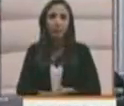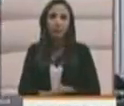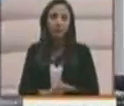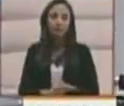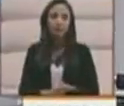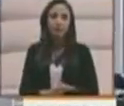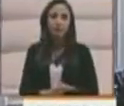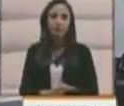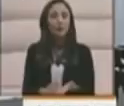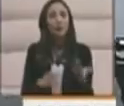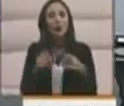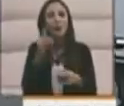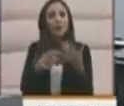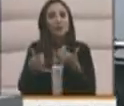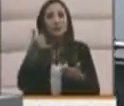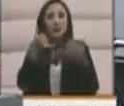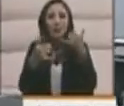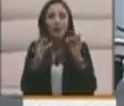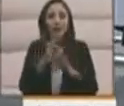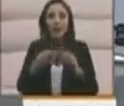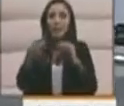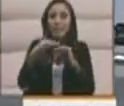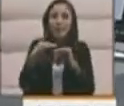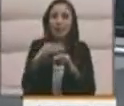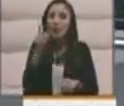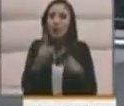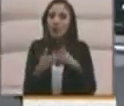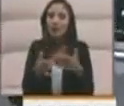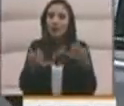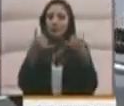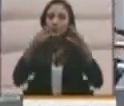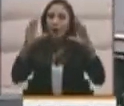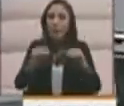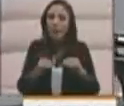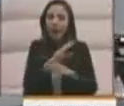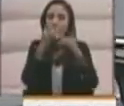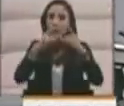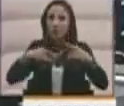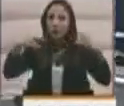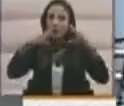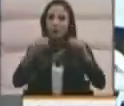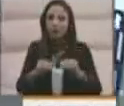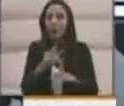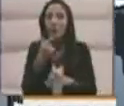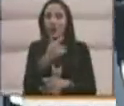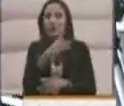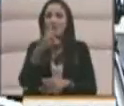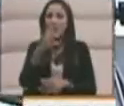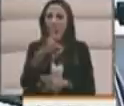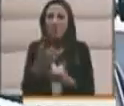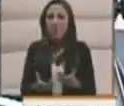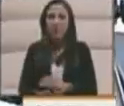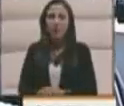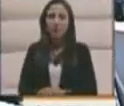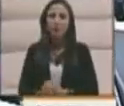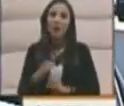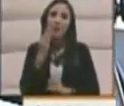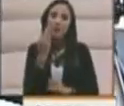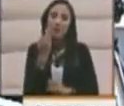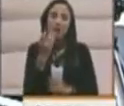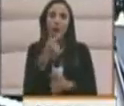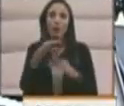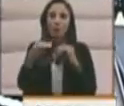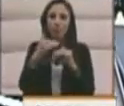No se puede llamar ni enviar mensajes. Esto nos lo están diciendo desde Instagram, por aquí desde Facebook nos dicen, excelente